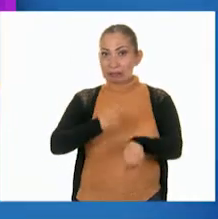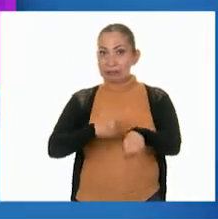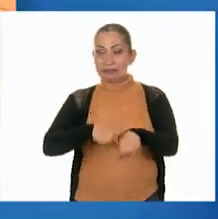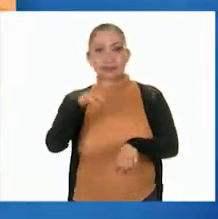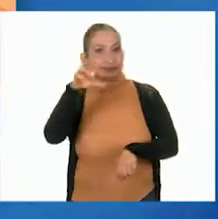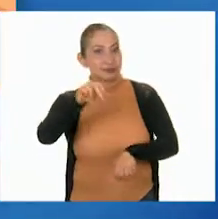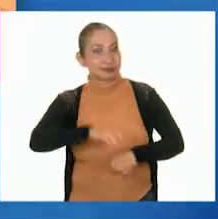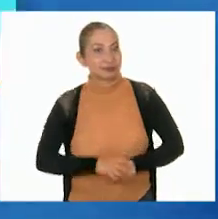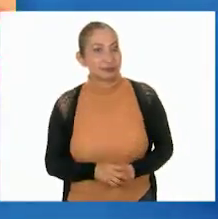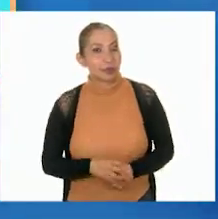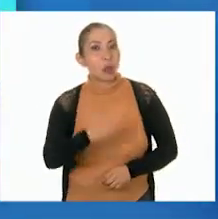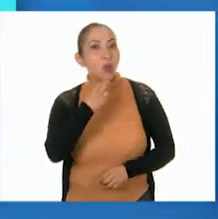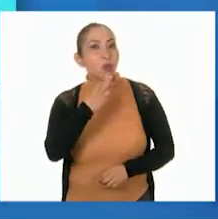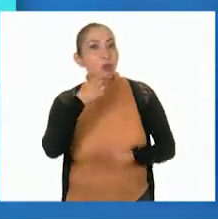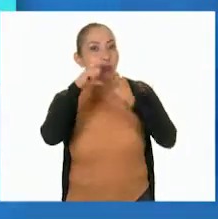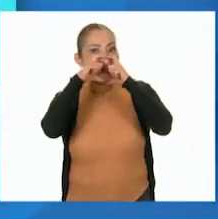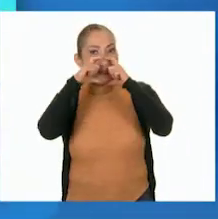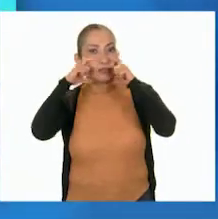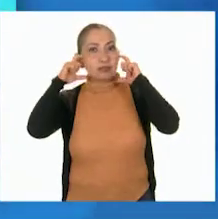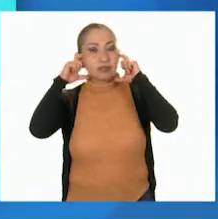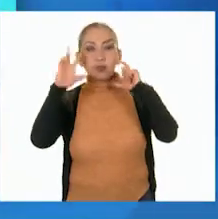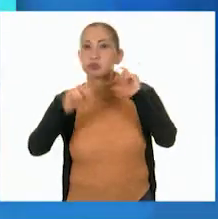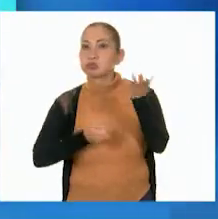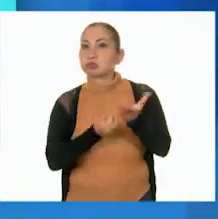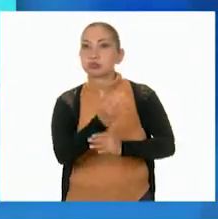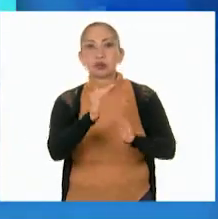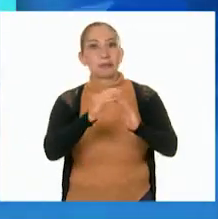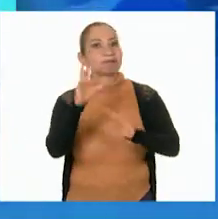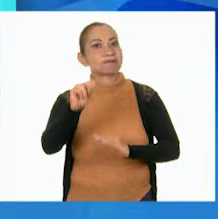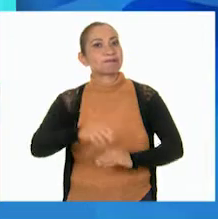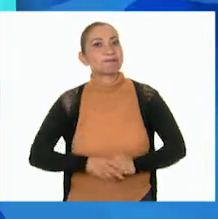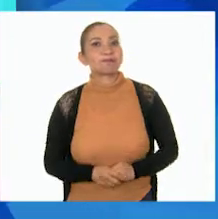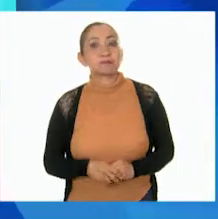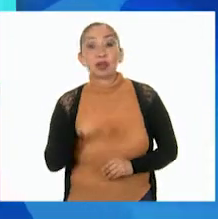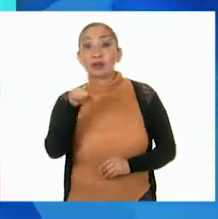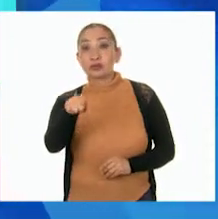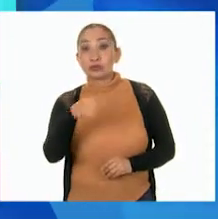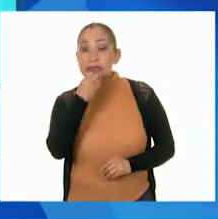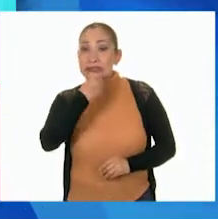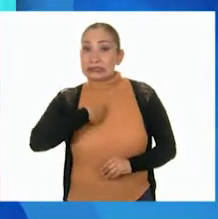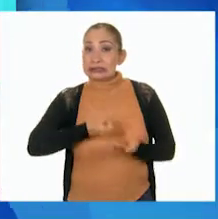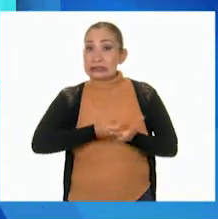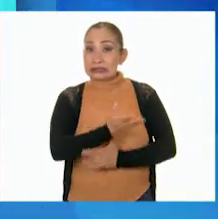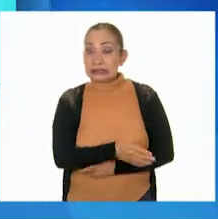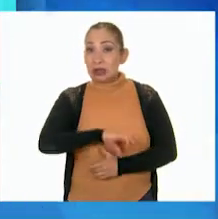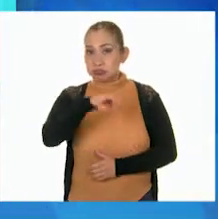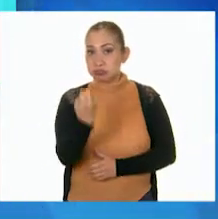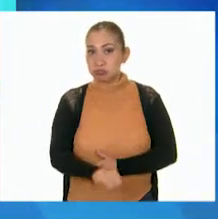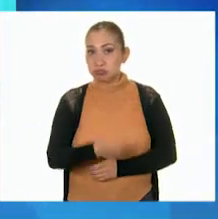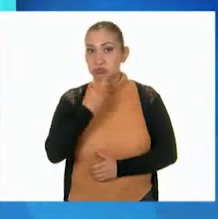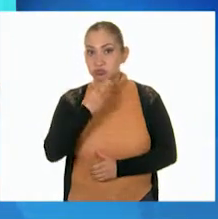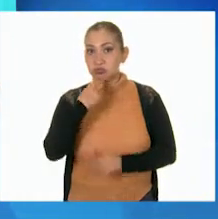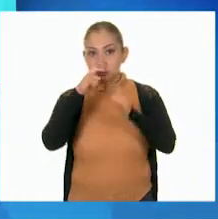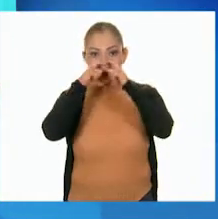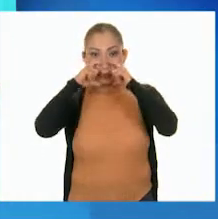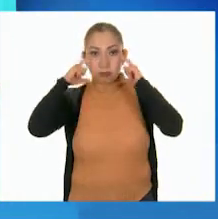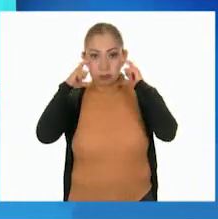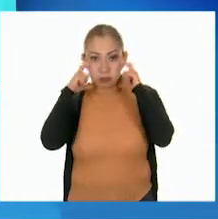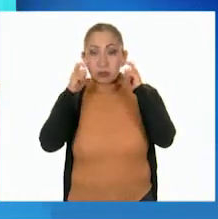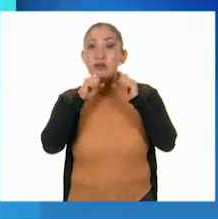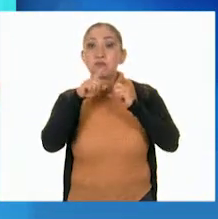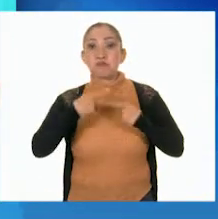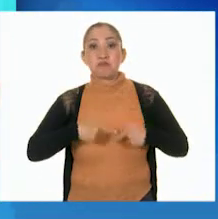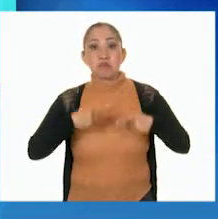contagiarnos. Utiliza cubrebocas. No salgas de casa. Si tienes que hacerlo, recuerda que es obligatorio utilizarlo. Mantén